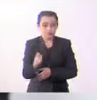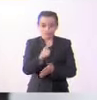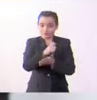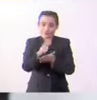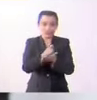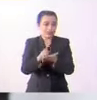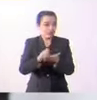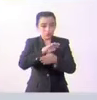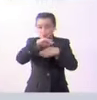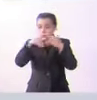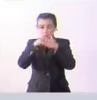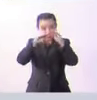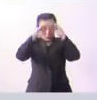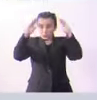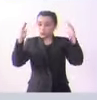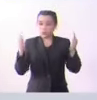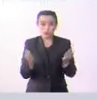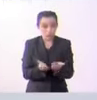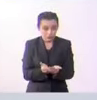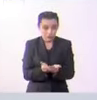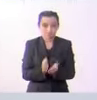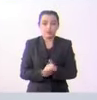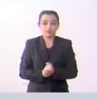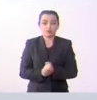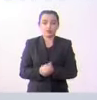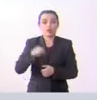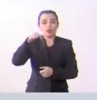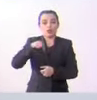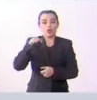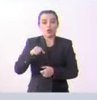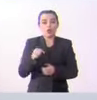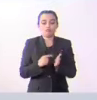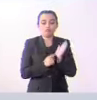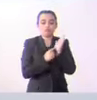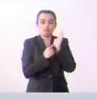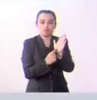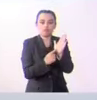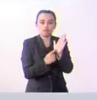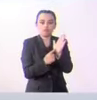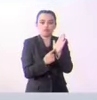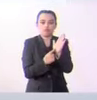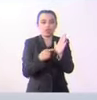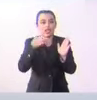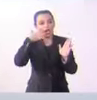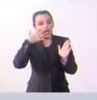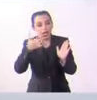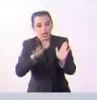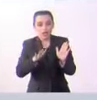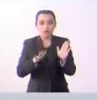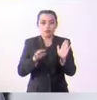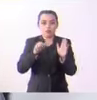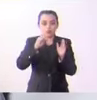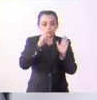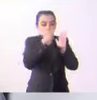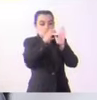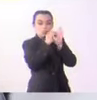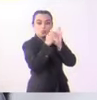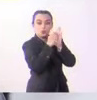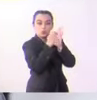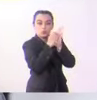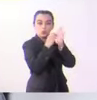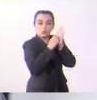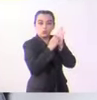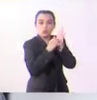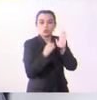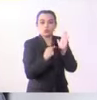ese movimiento literario. Ahora leeremos un fragmento de un cuento de Charles Dickens, La historia de nadie. Vivía en la